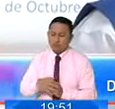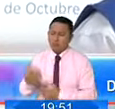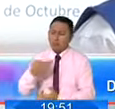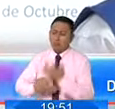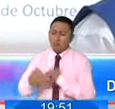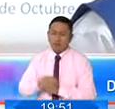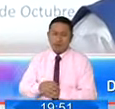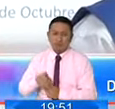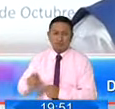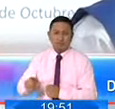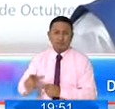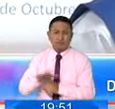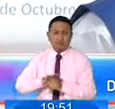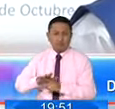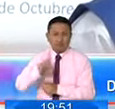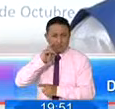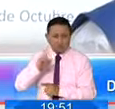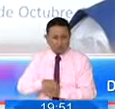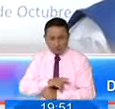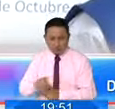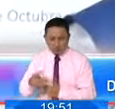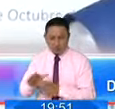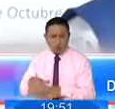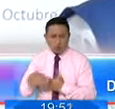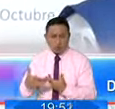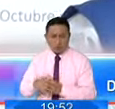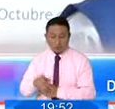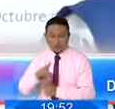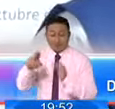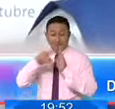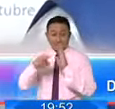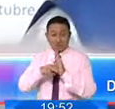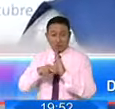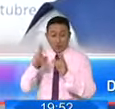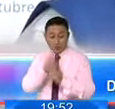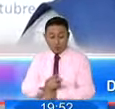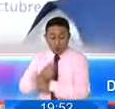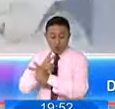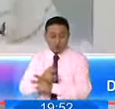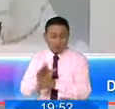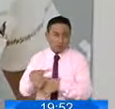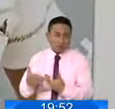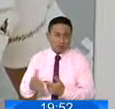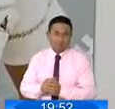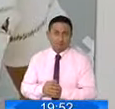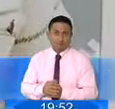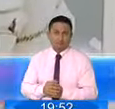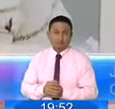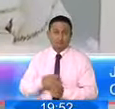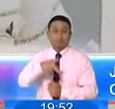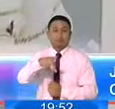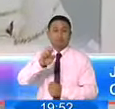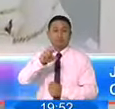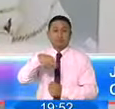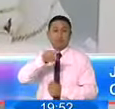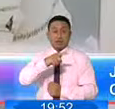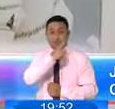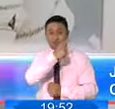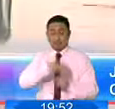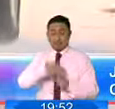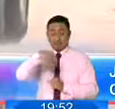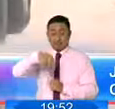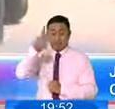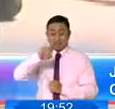está aplicando toda esta normativa que debe existir. César Peña informó que este viernes